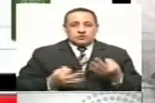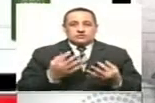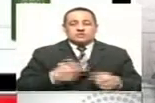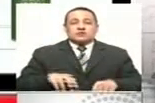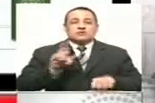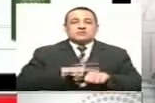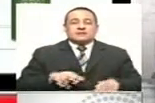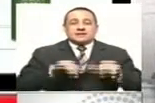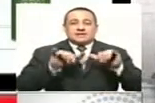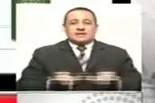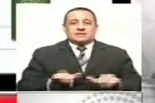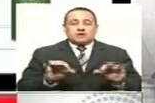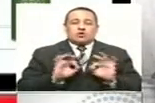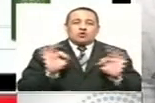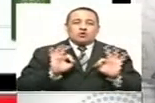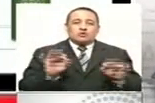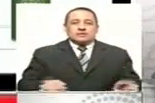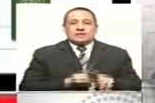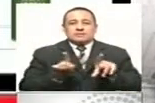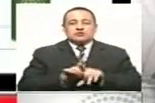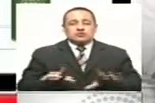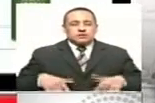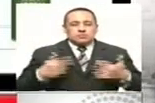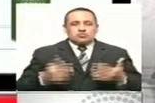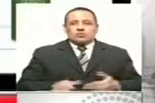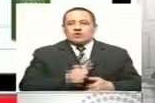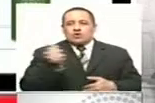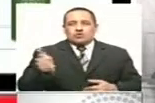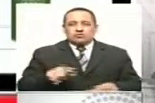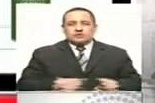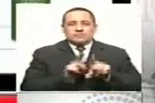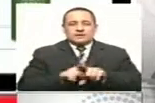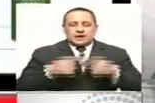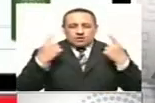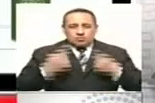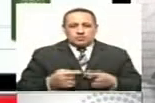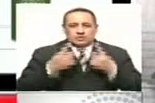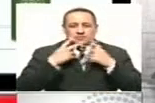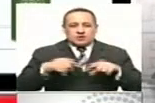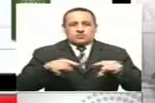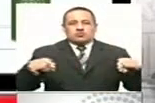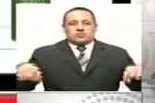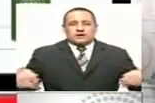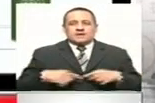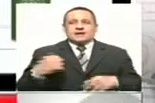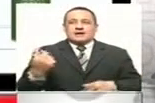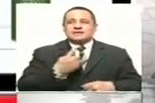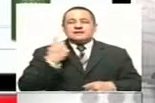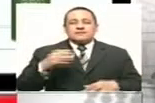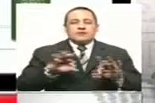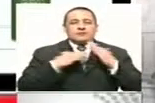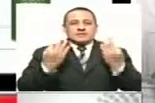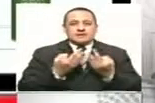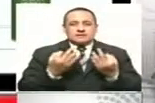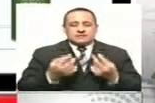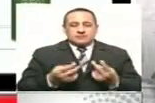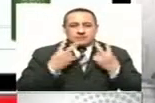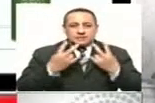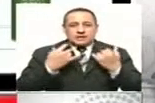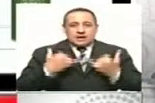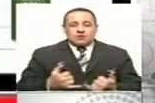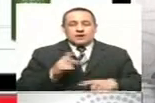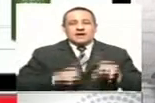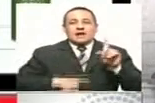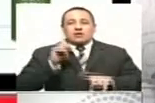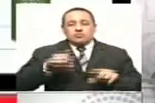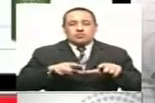queda, o tampoco se pudo realizar otras encuestas importantes, la encuesta demográfica y de salud familiar tampoco se pudo hacer. En